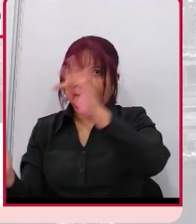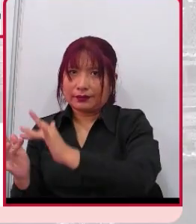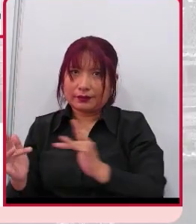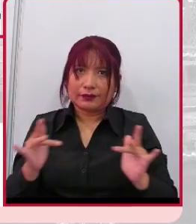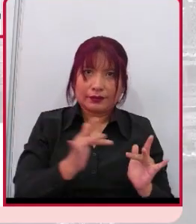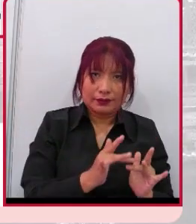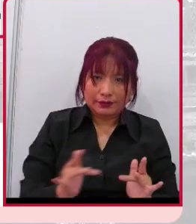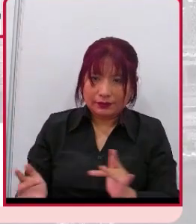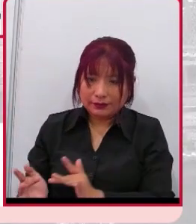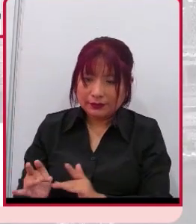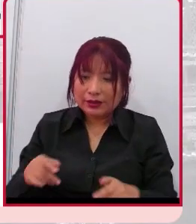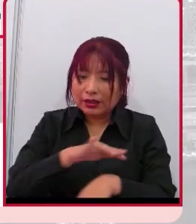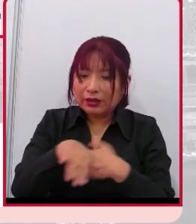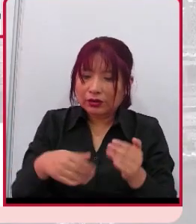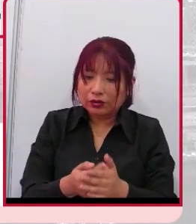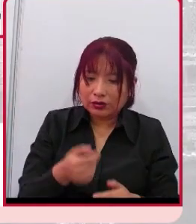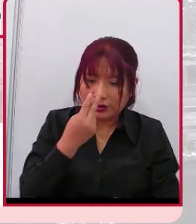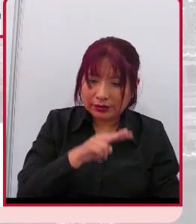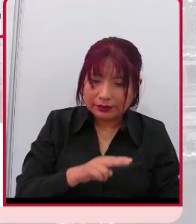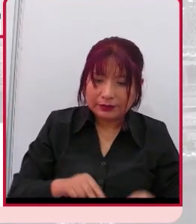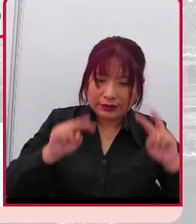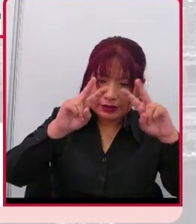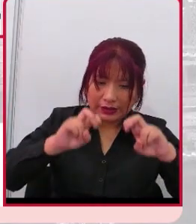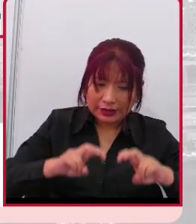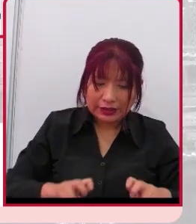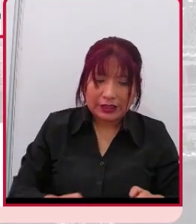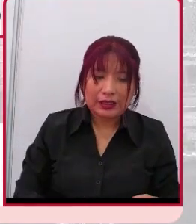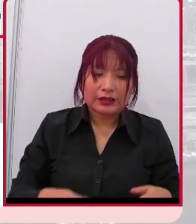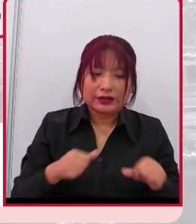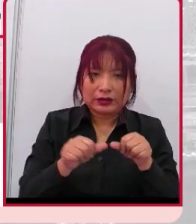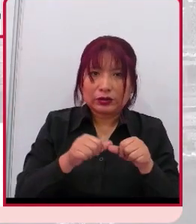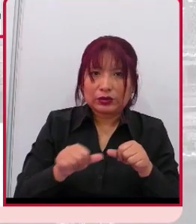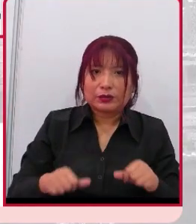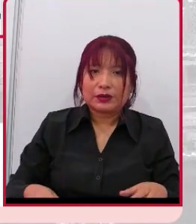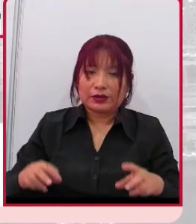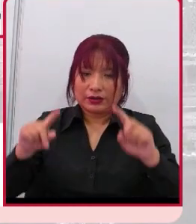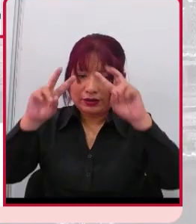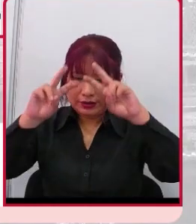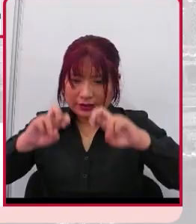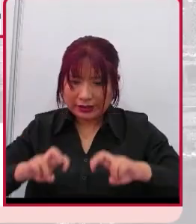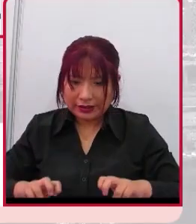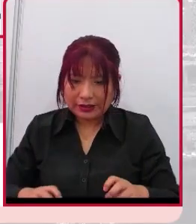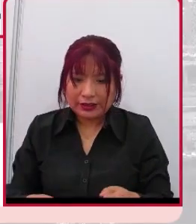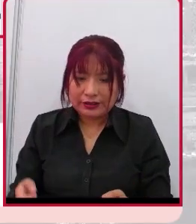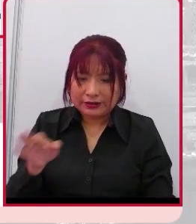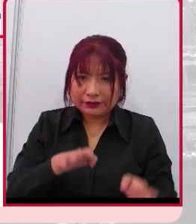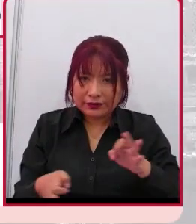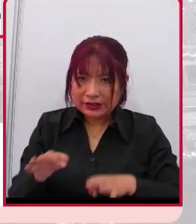de ellas. El análisis mineralógico, químico y físico-mecánico. En la parte de